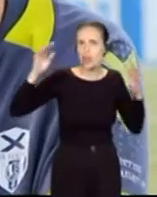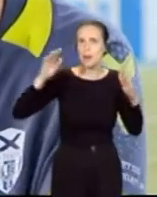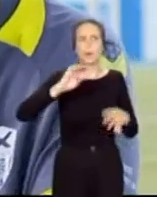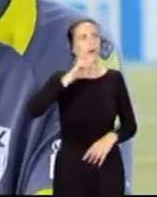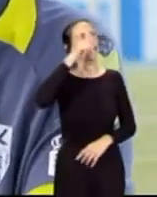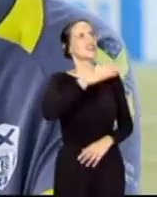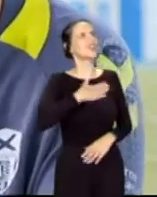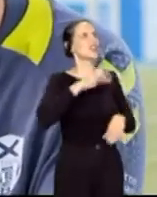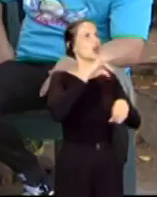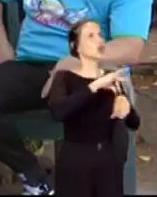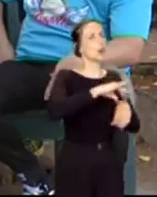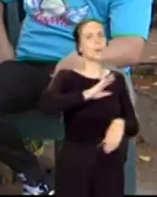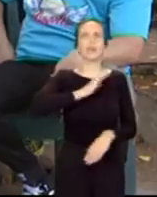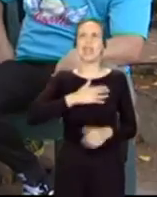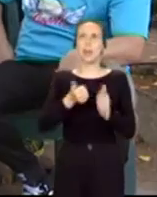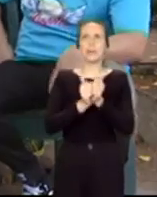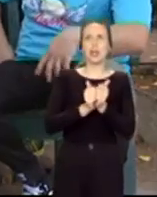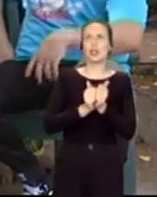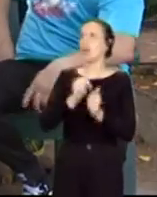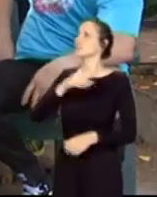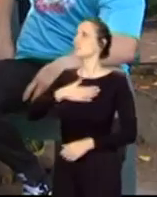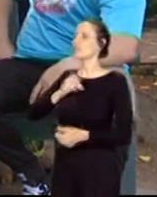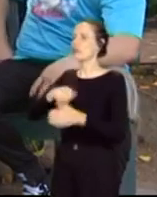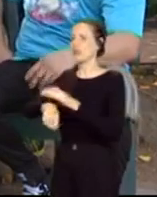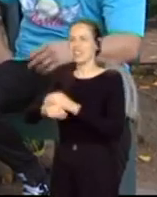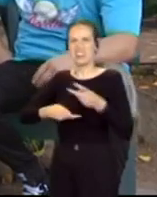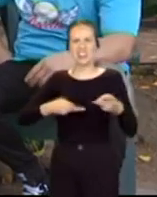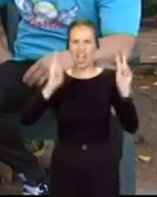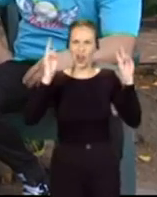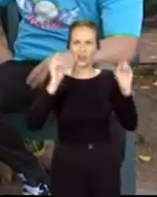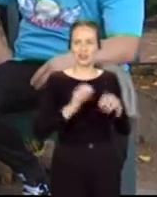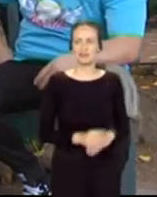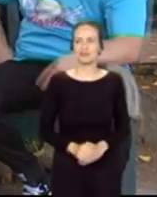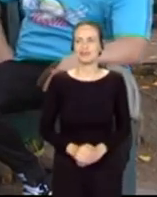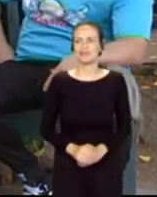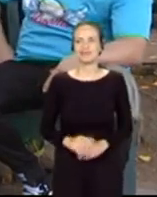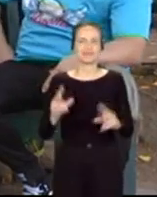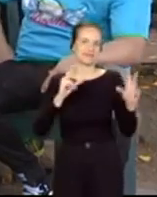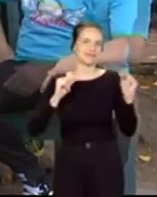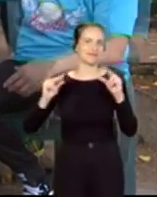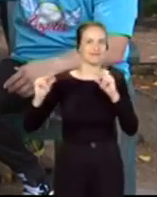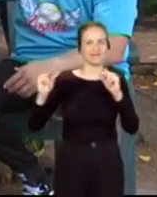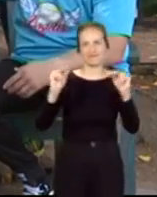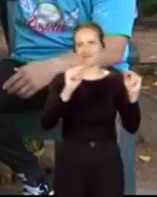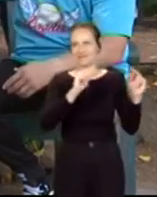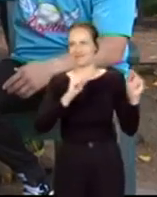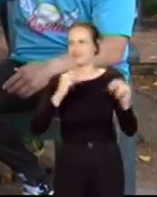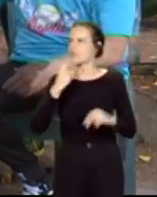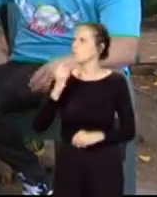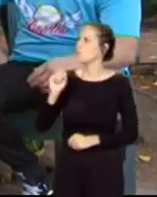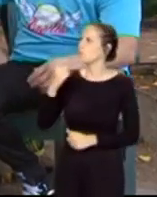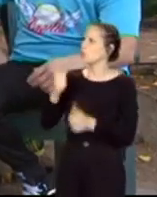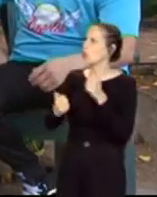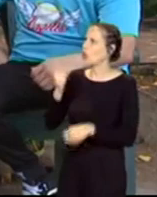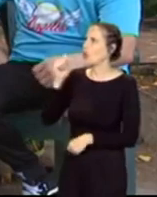mañana pilotos, hoy futbolistas. Camisa azul con camisa roja. Eso es. No tenían ni nombre. El primer torneo se hizo aquí,